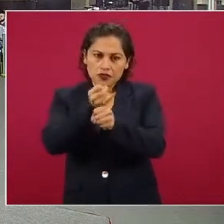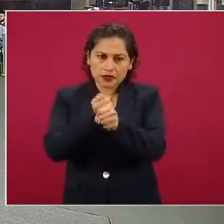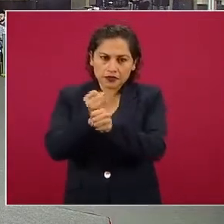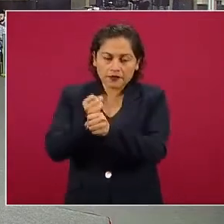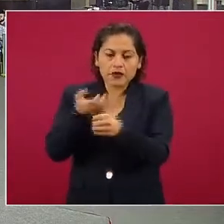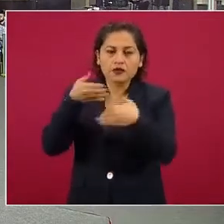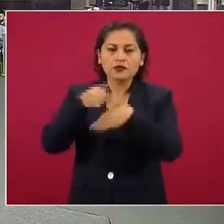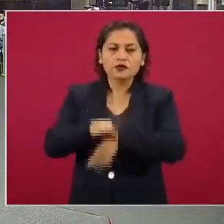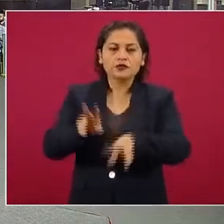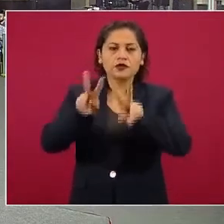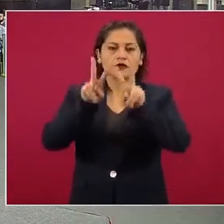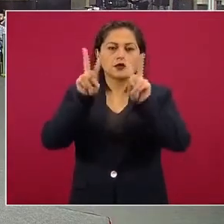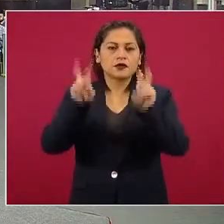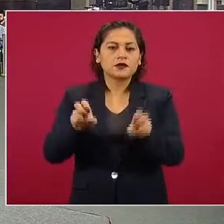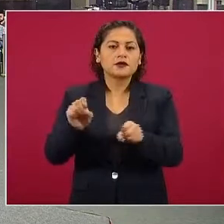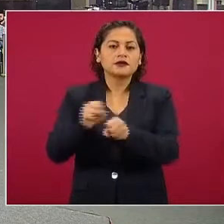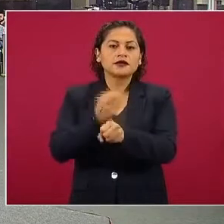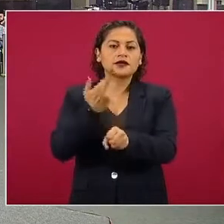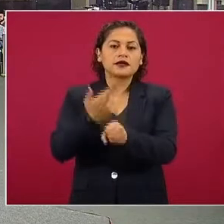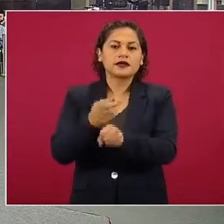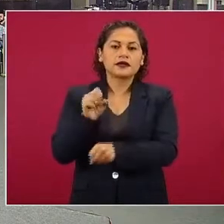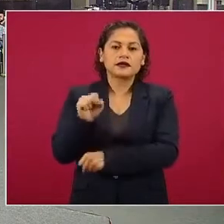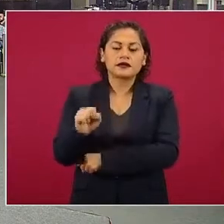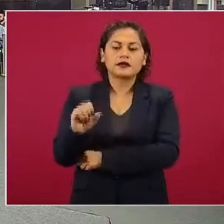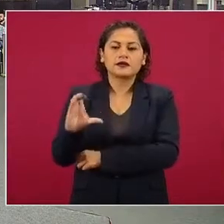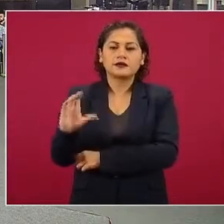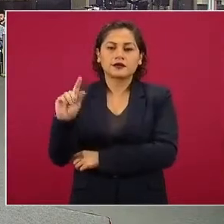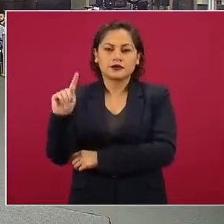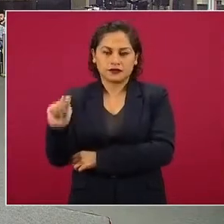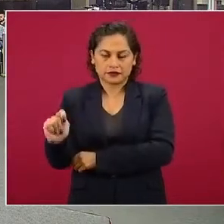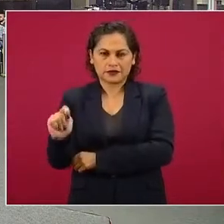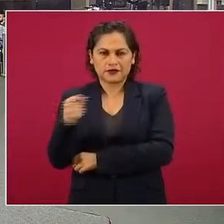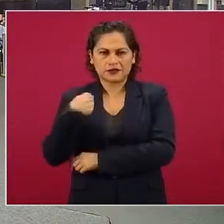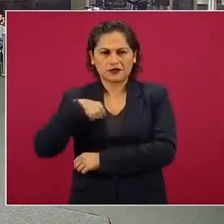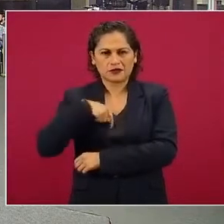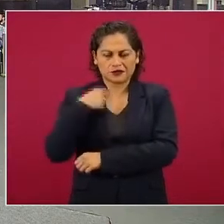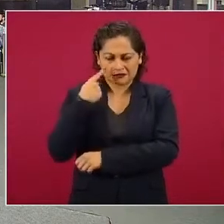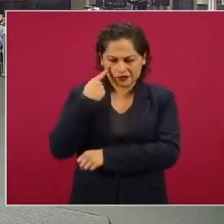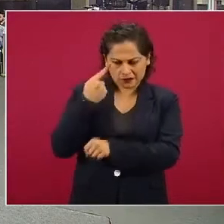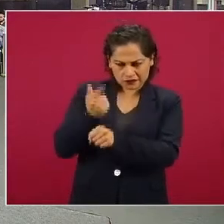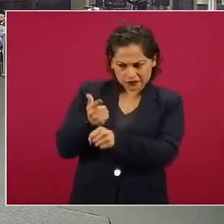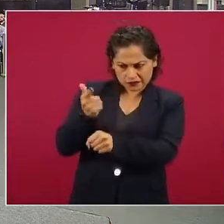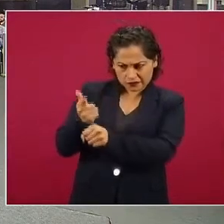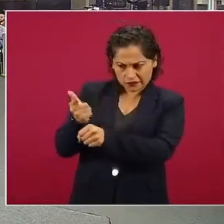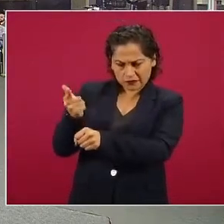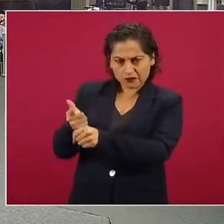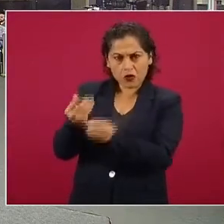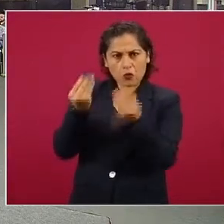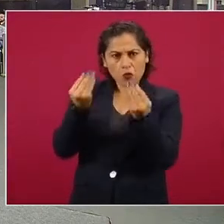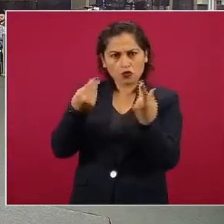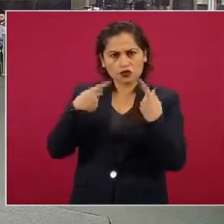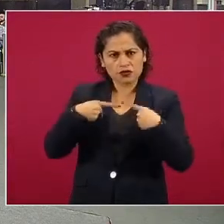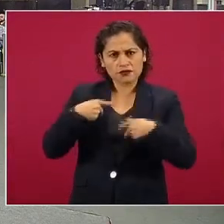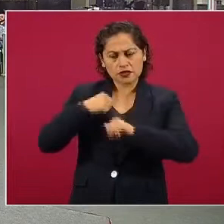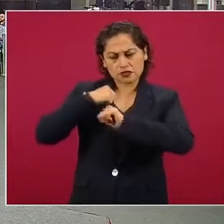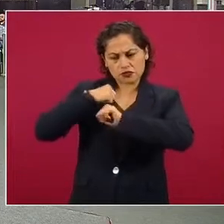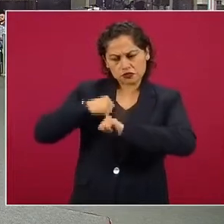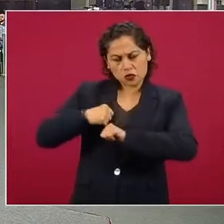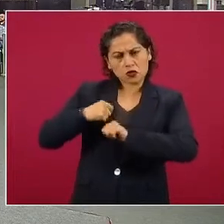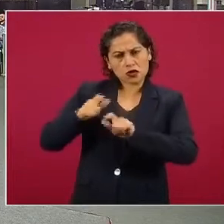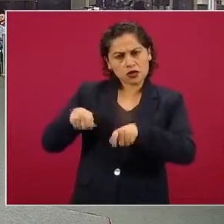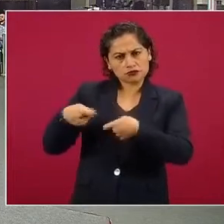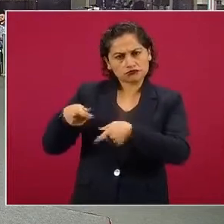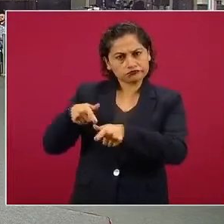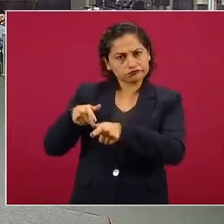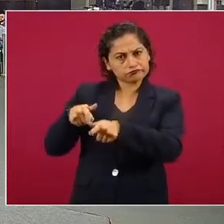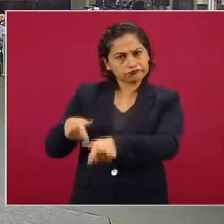de Comunicaciones y Transportes y nos hemos dado cuenta que hay muchos funcionarios que llevan muchos años en